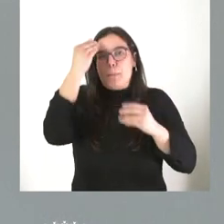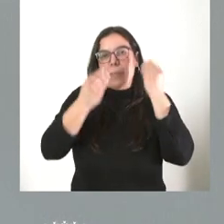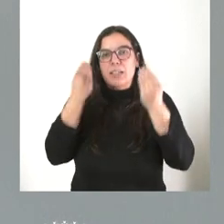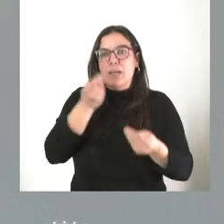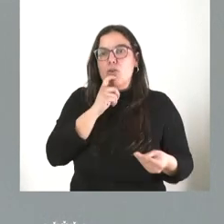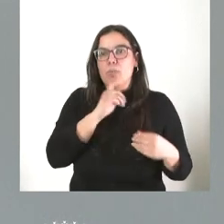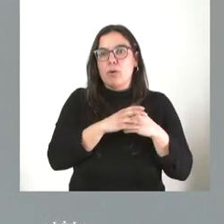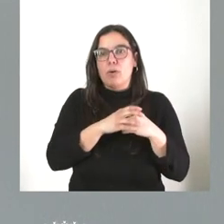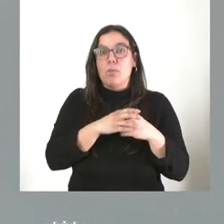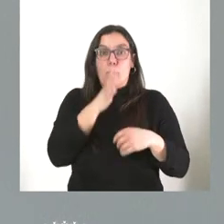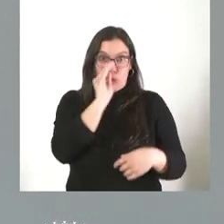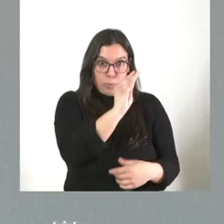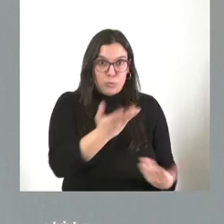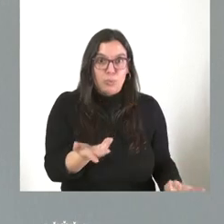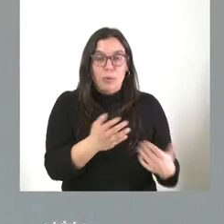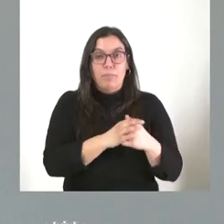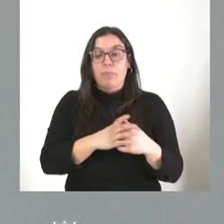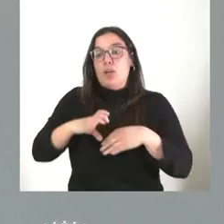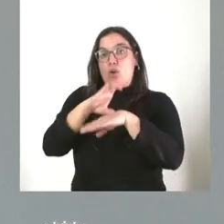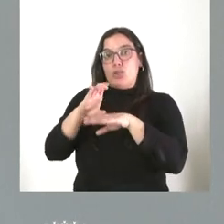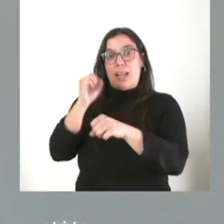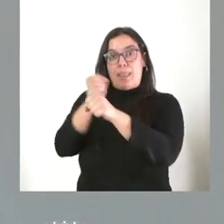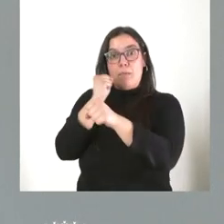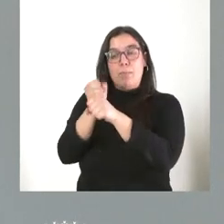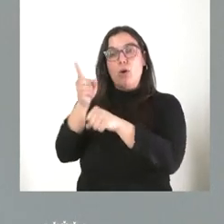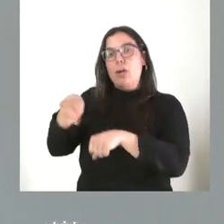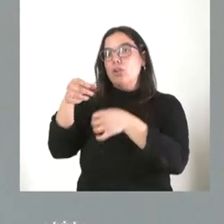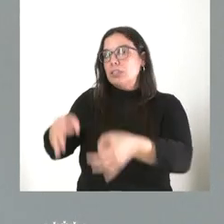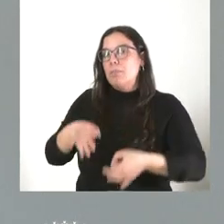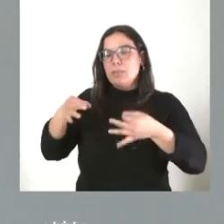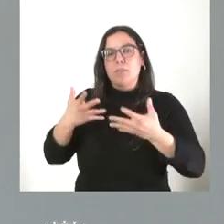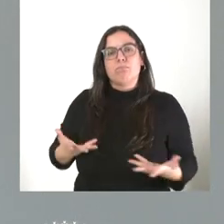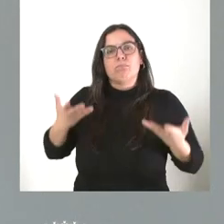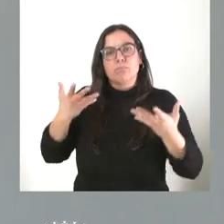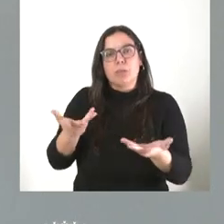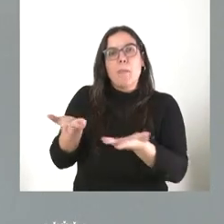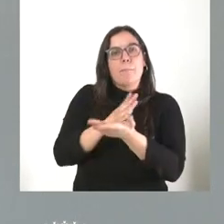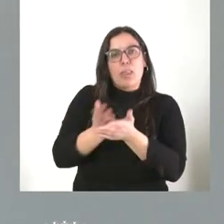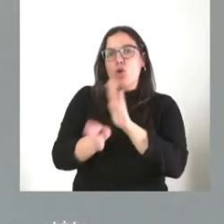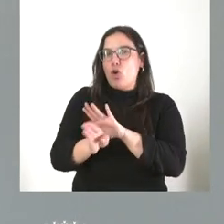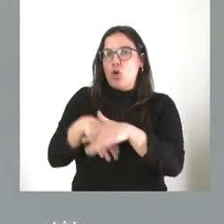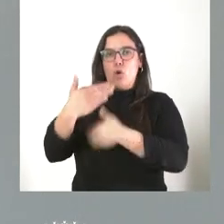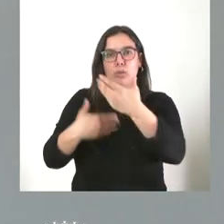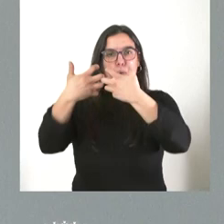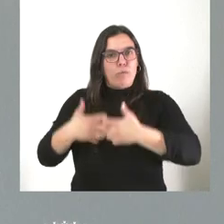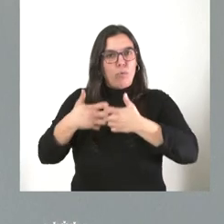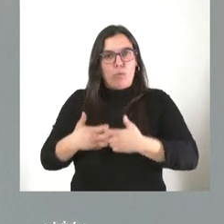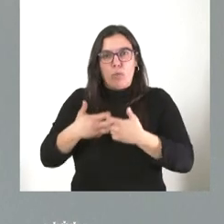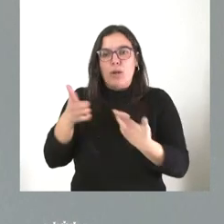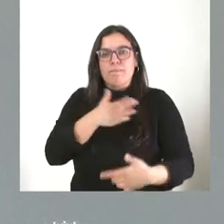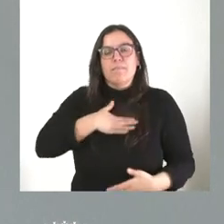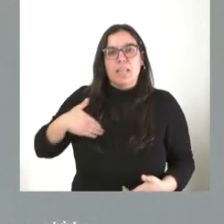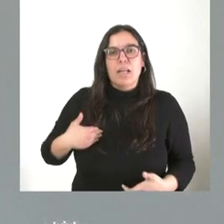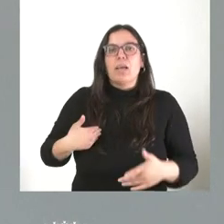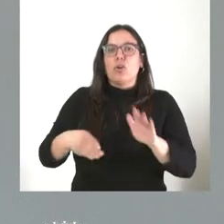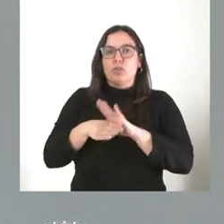esa es la vía la consejería de empleo siempre tiene la voluntad de que la mediación funcione y tiene la voluntad de seguir haciendo